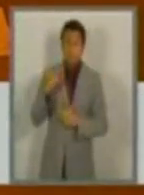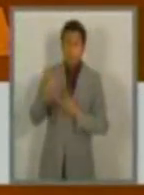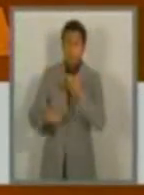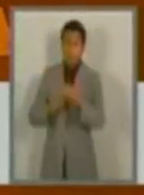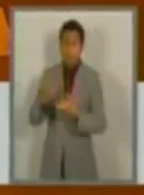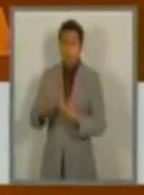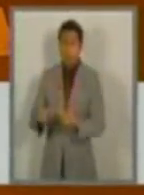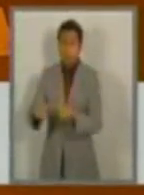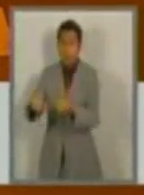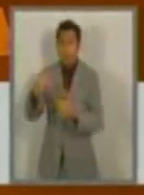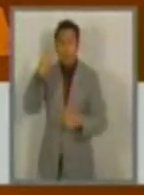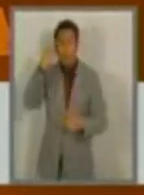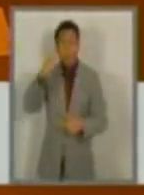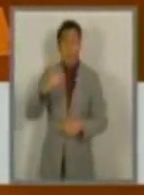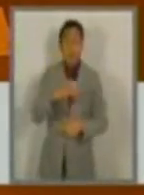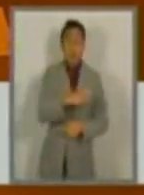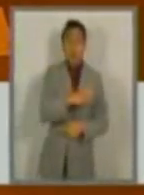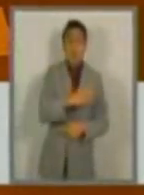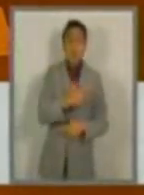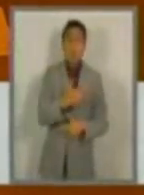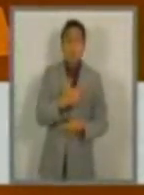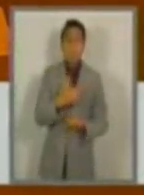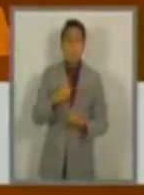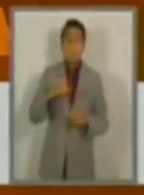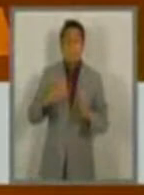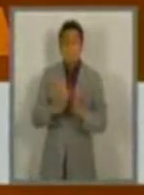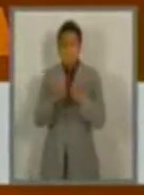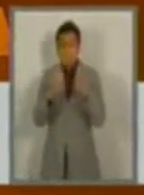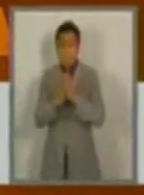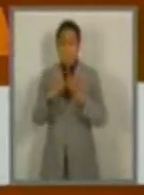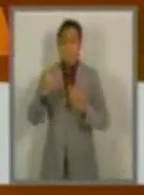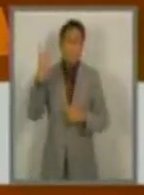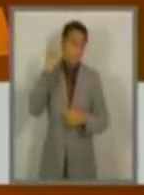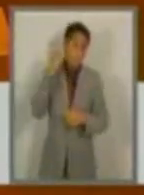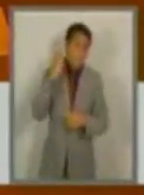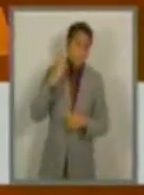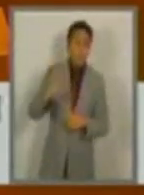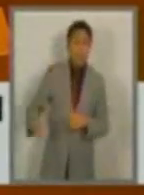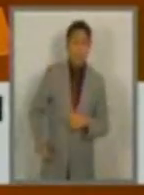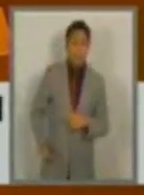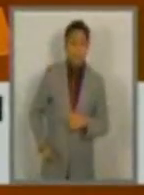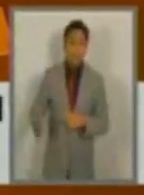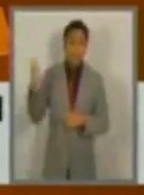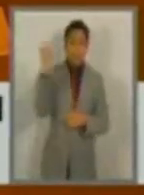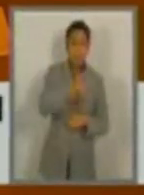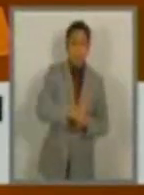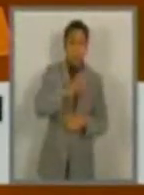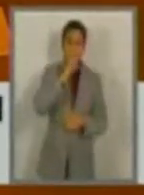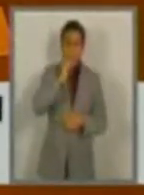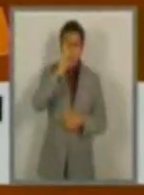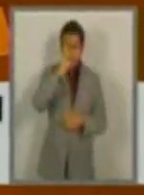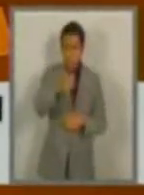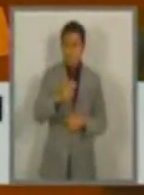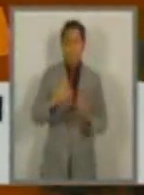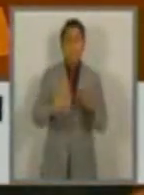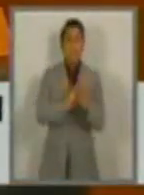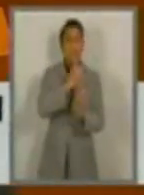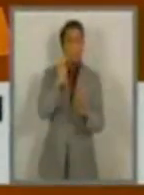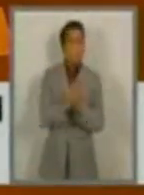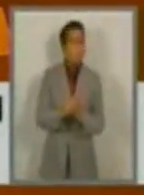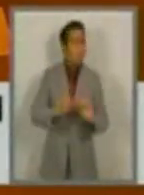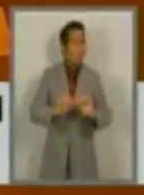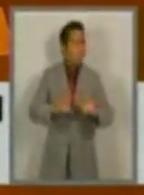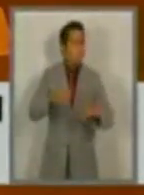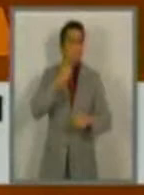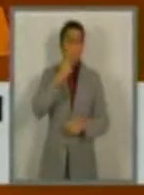de campañas políticas a través de los mensajes gubernamentales. El dictamen es claro: no se podrá